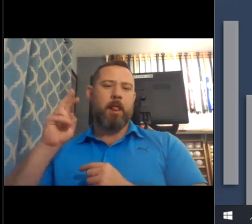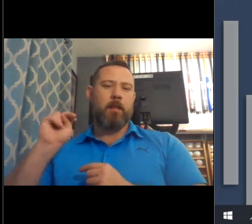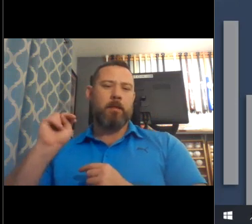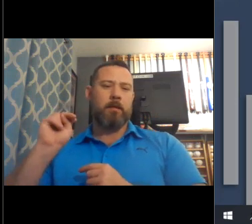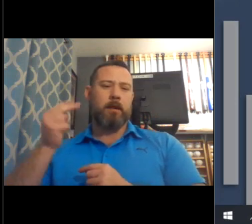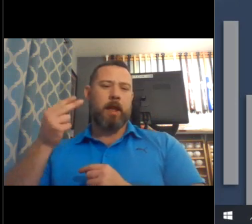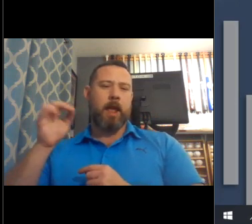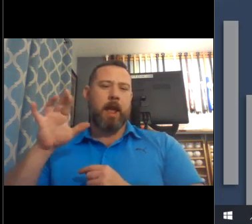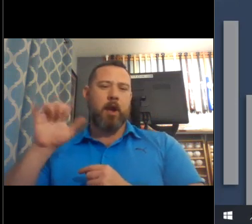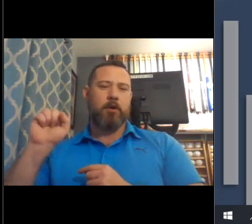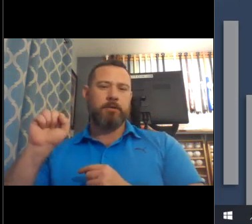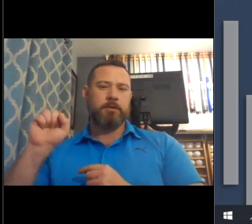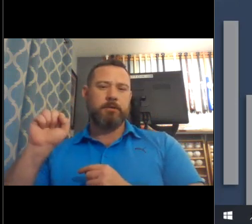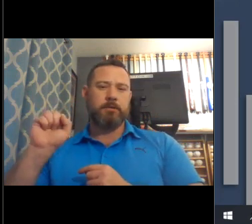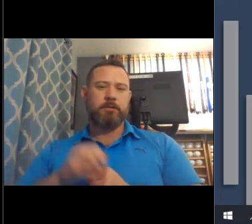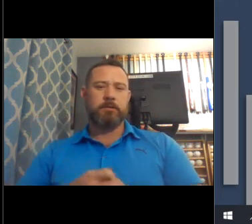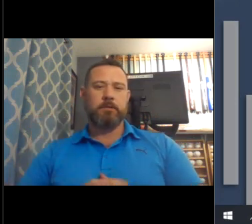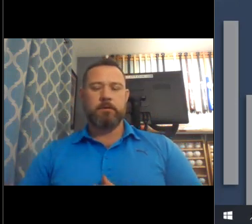Madeline?